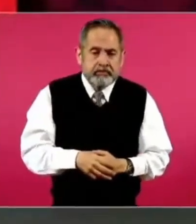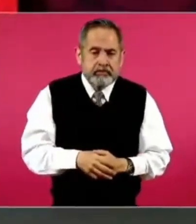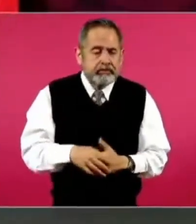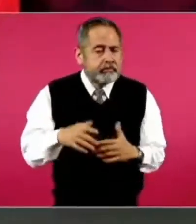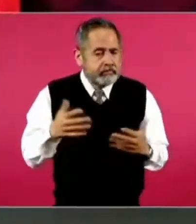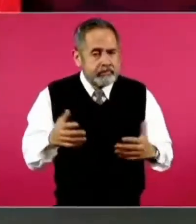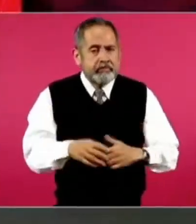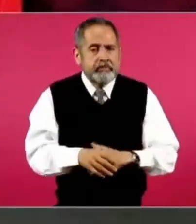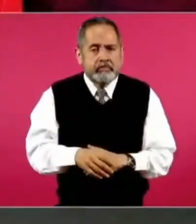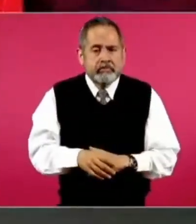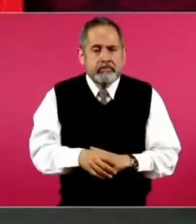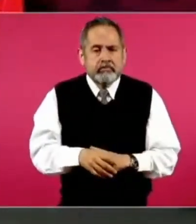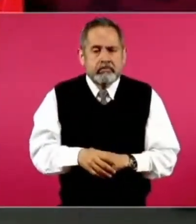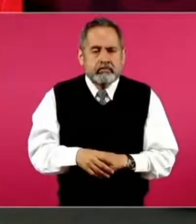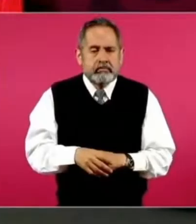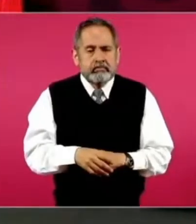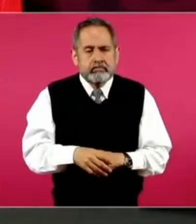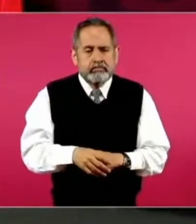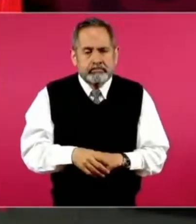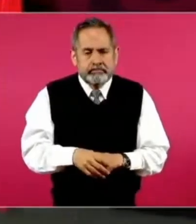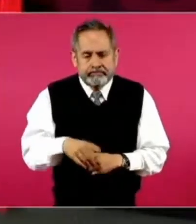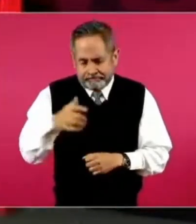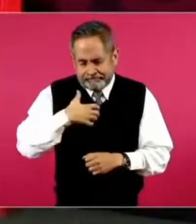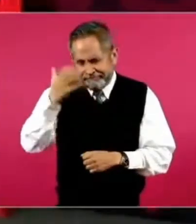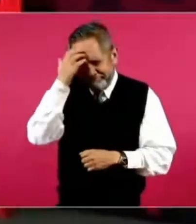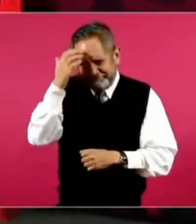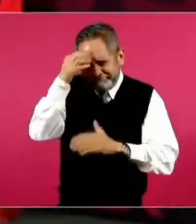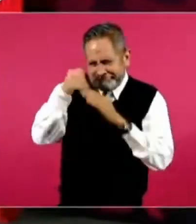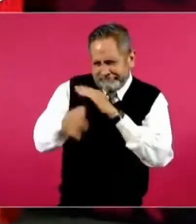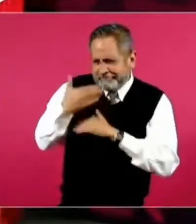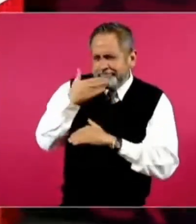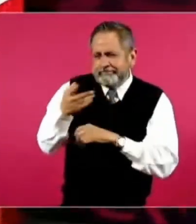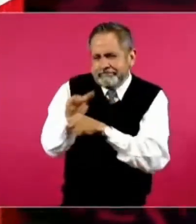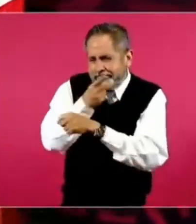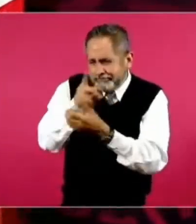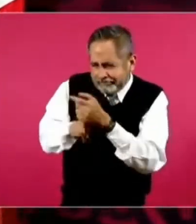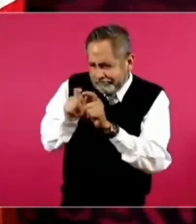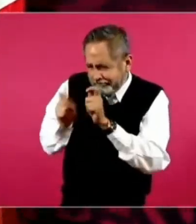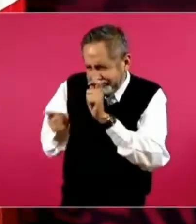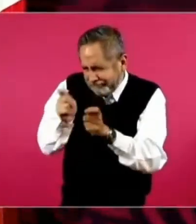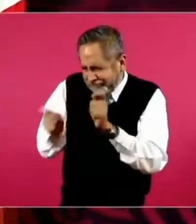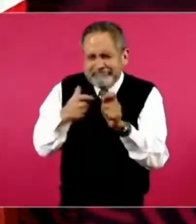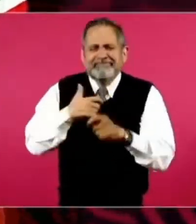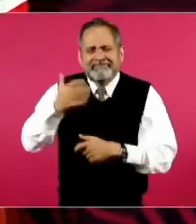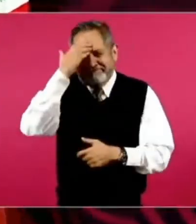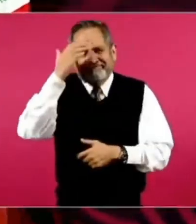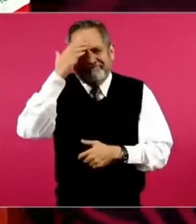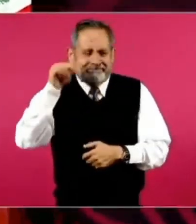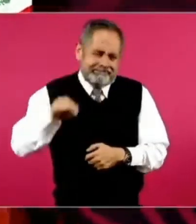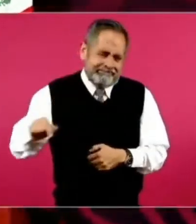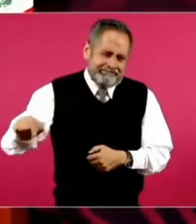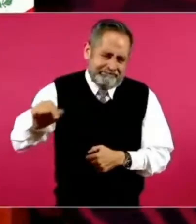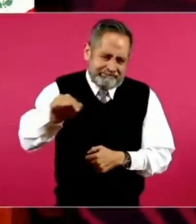Entonces, por eso conozco bien lo que está sucediendo.